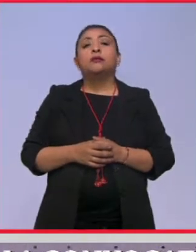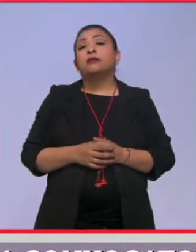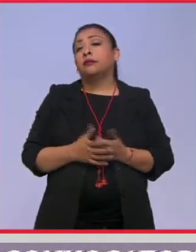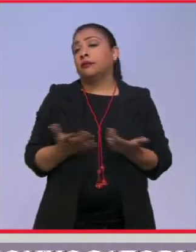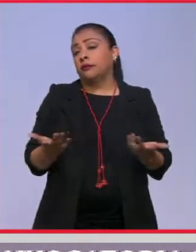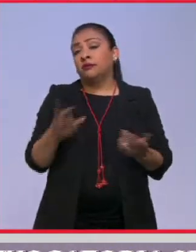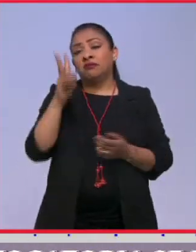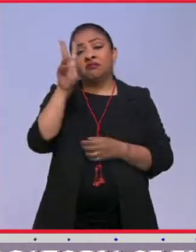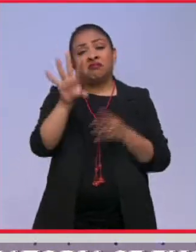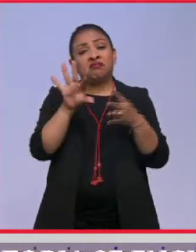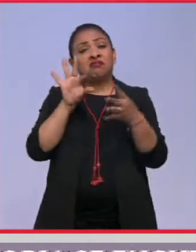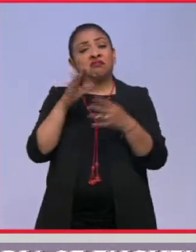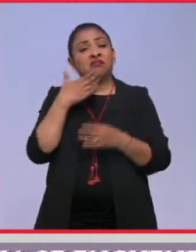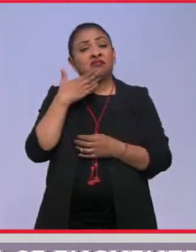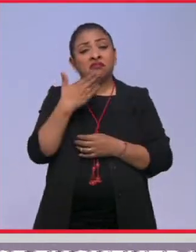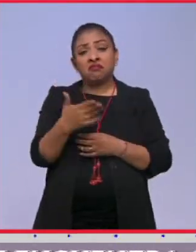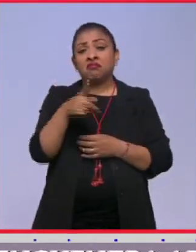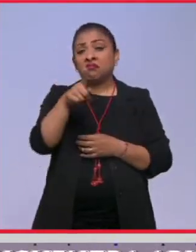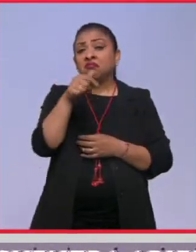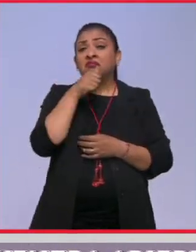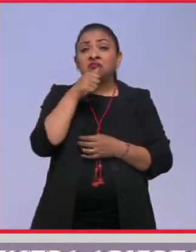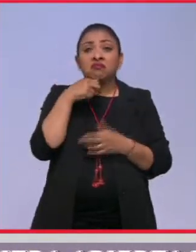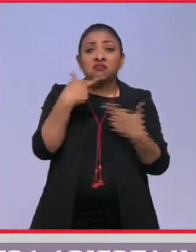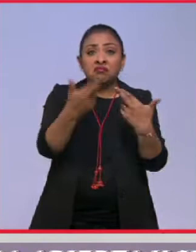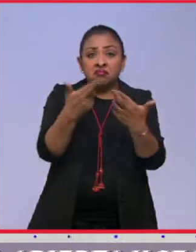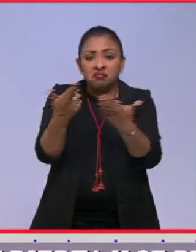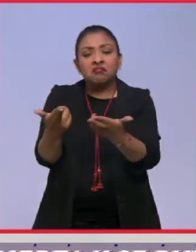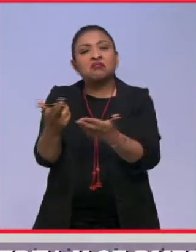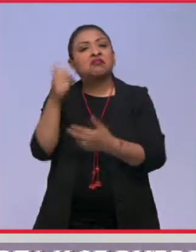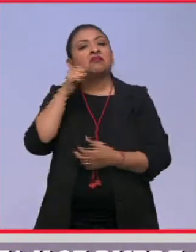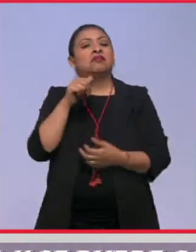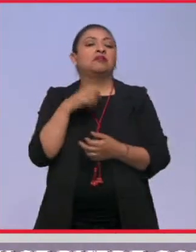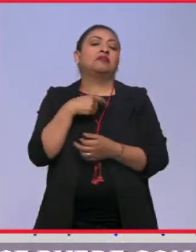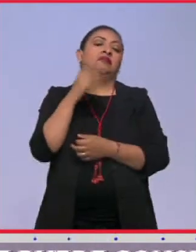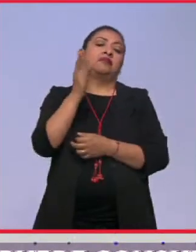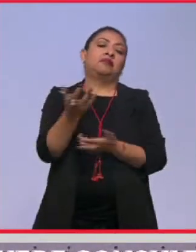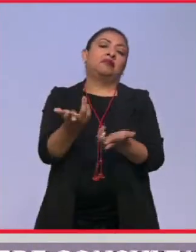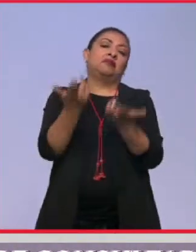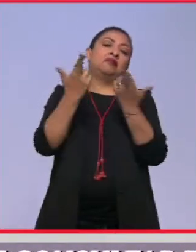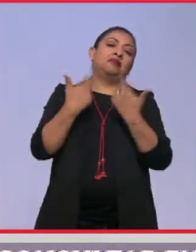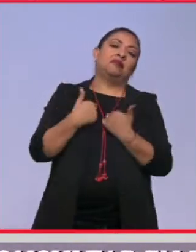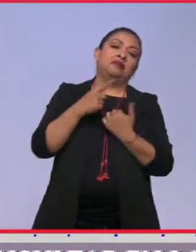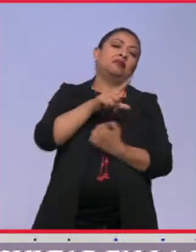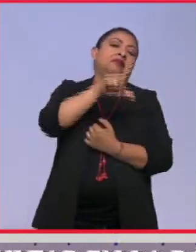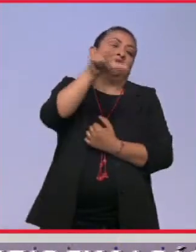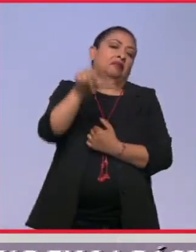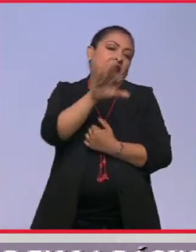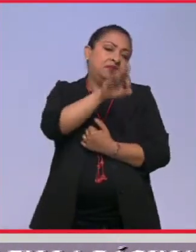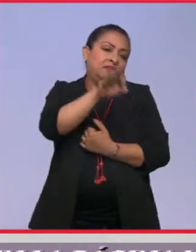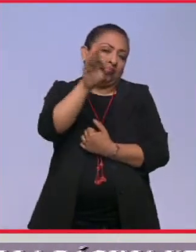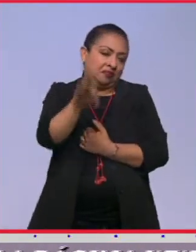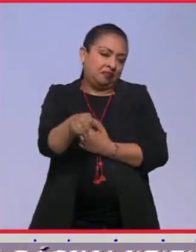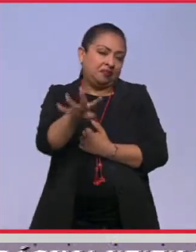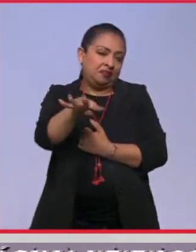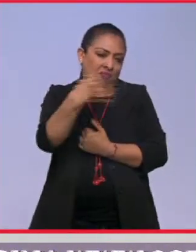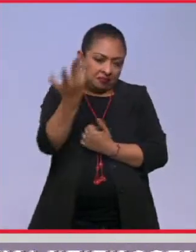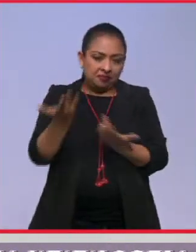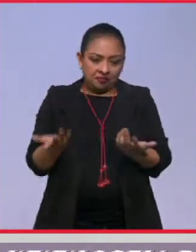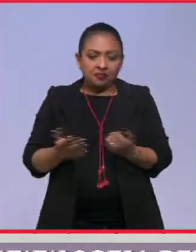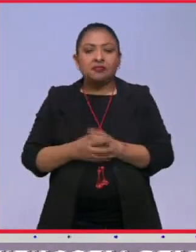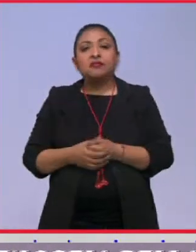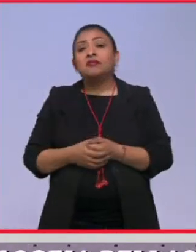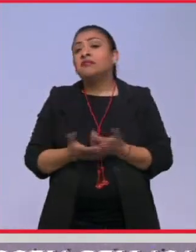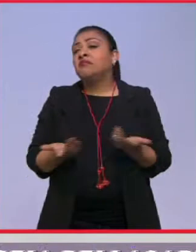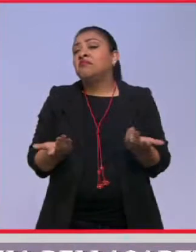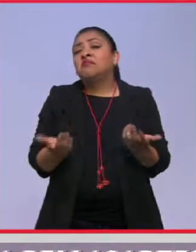Bueno, pues una buena opción. Si no han dado todavía regalo, siempre se aceptan regalos posteriores, ¿no?, al 14, y pues